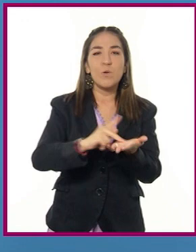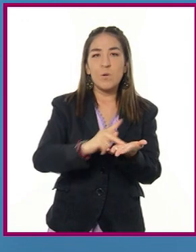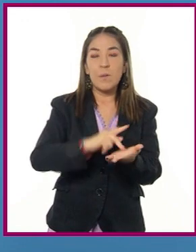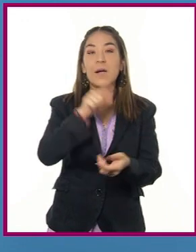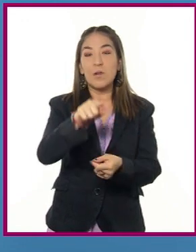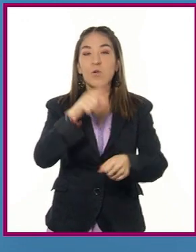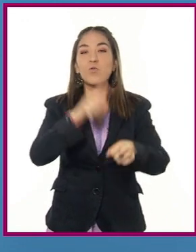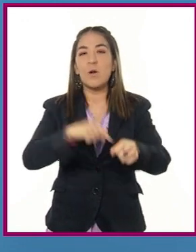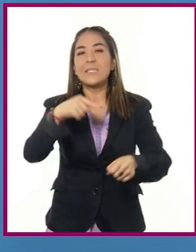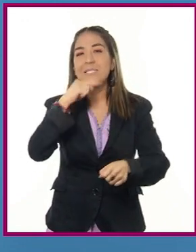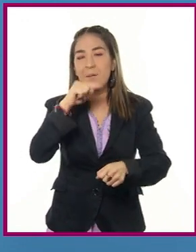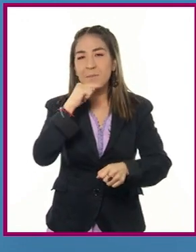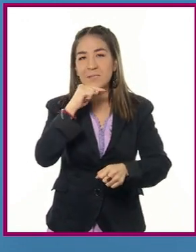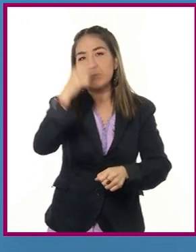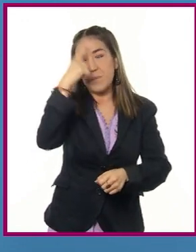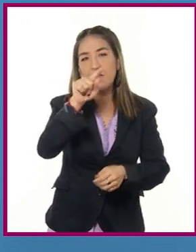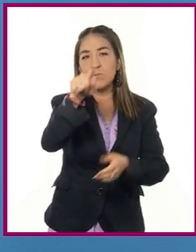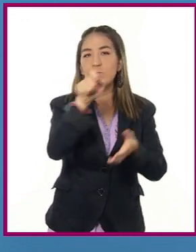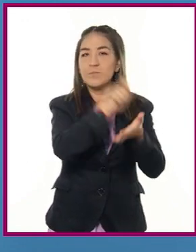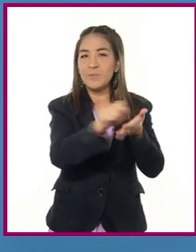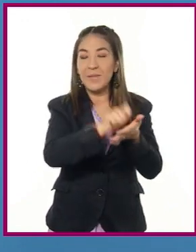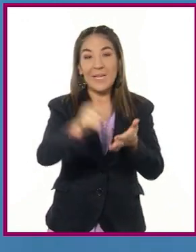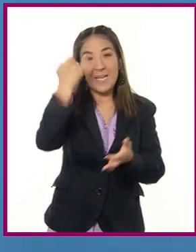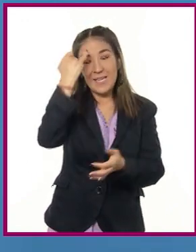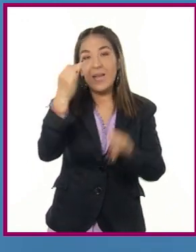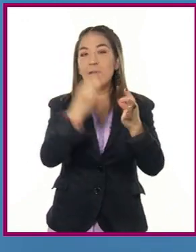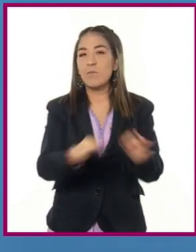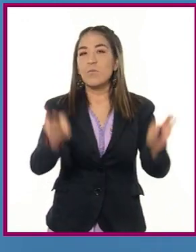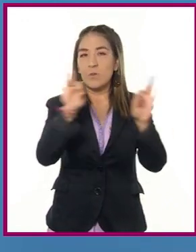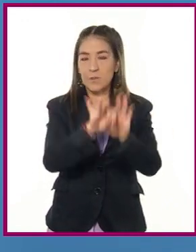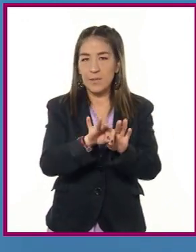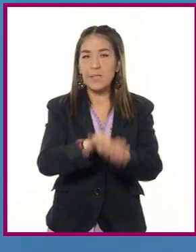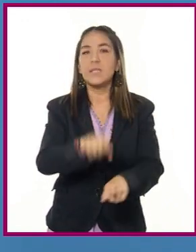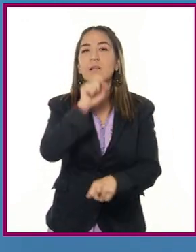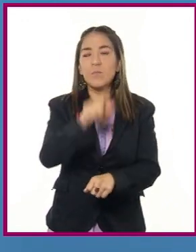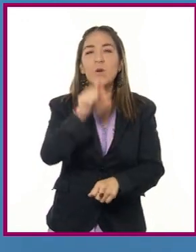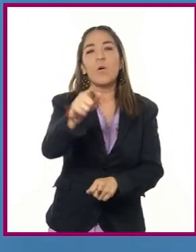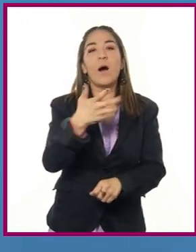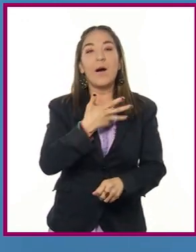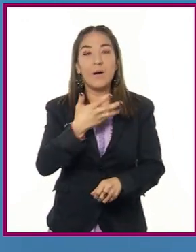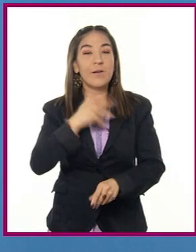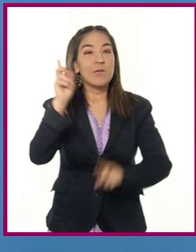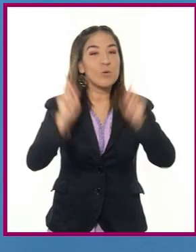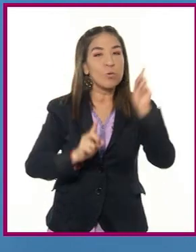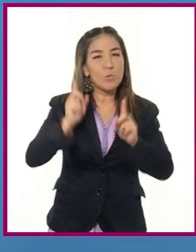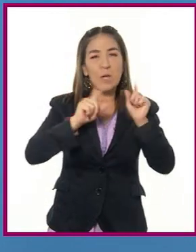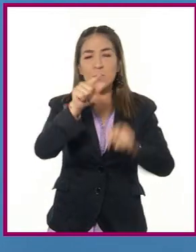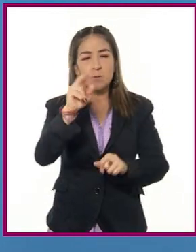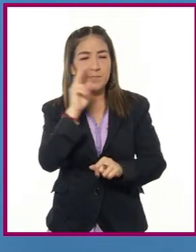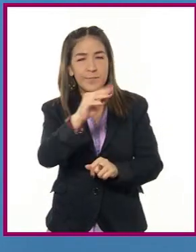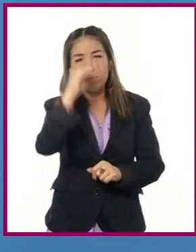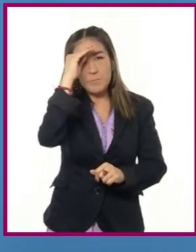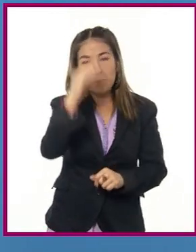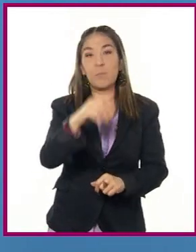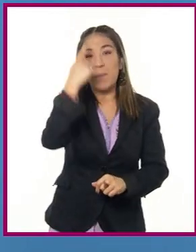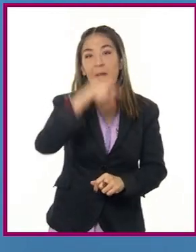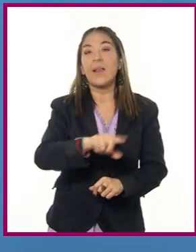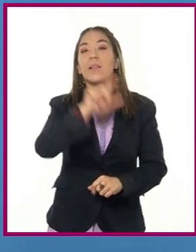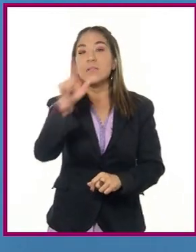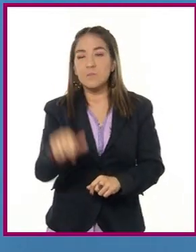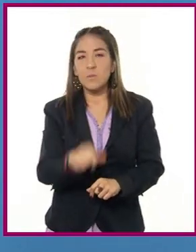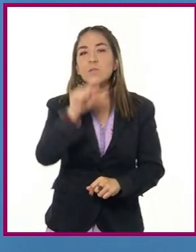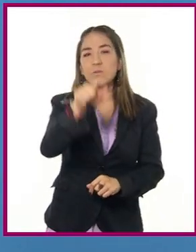y colores para registrar las ideas principales, así como dudas y reflexiones para que,